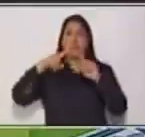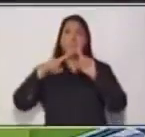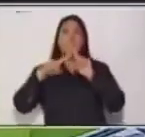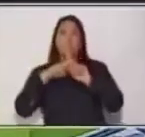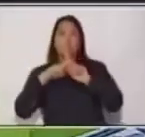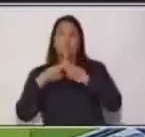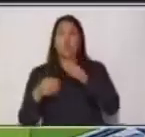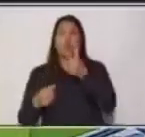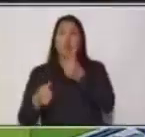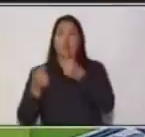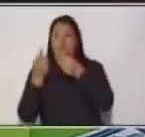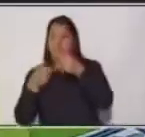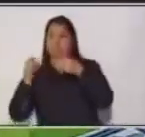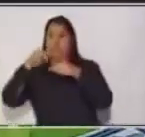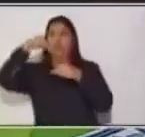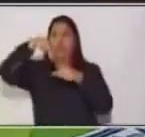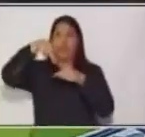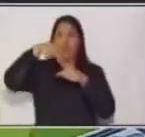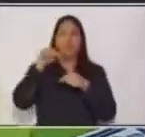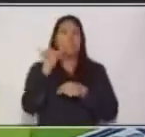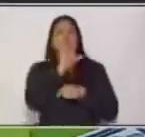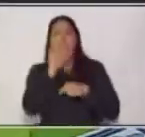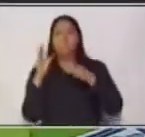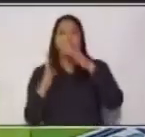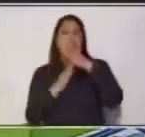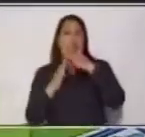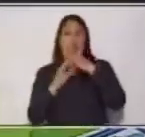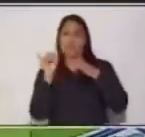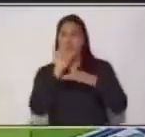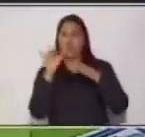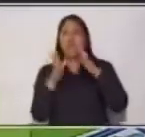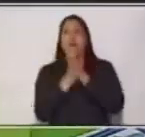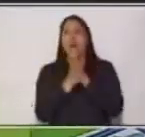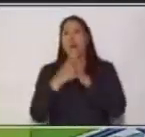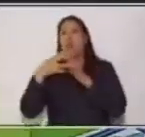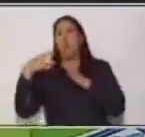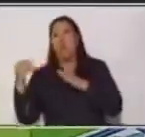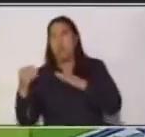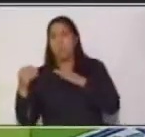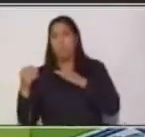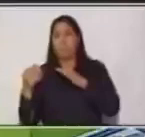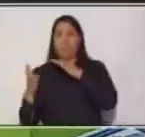la misma base, vamos a copiar la base y a sumar sus exponentes.